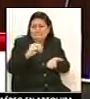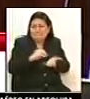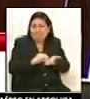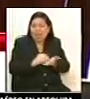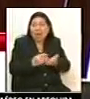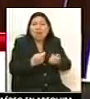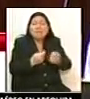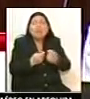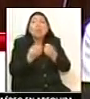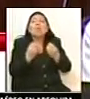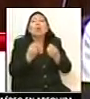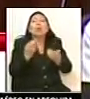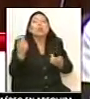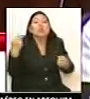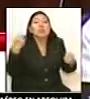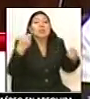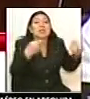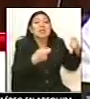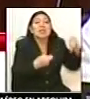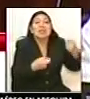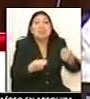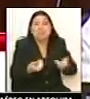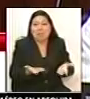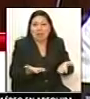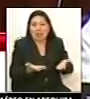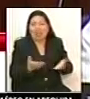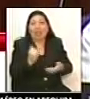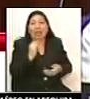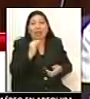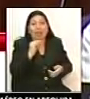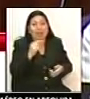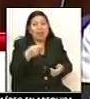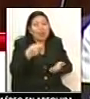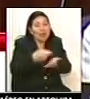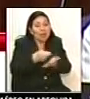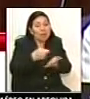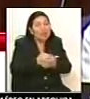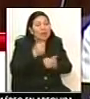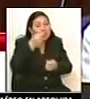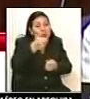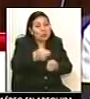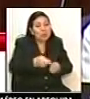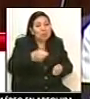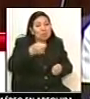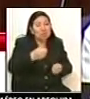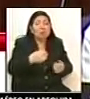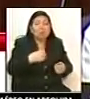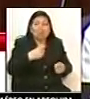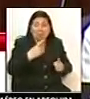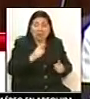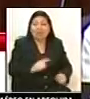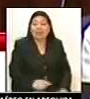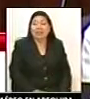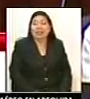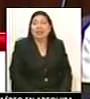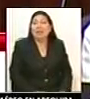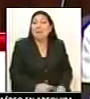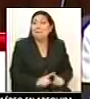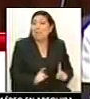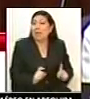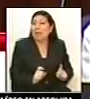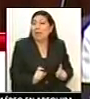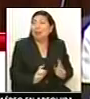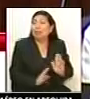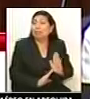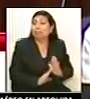renta, porque es una inversión, es un IGB adicional al capital que estás invirtiendo. Lo puedo entender perfectamente bien, pero si tienes éxito